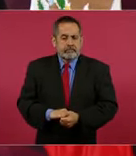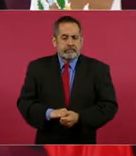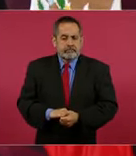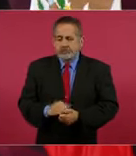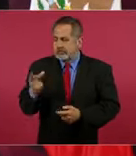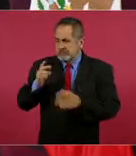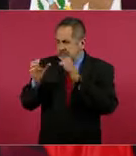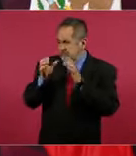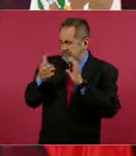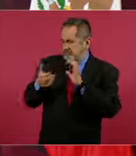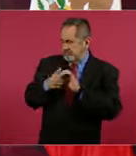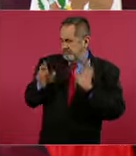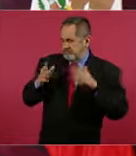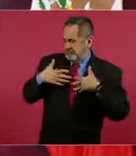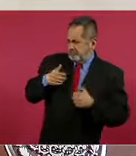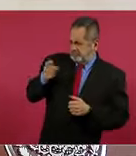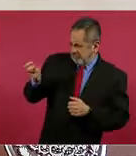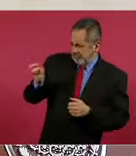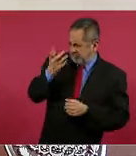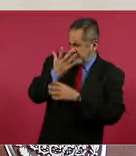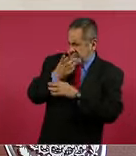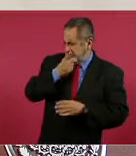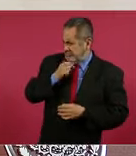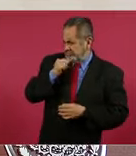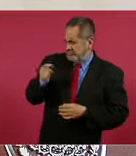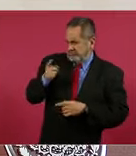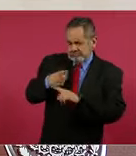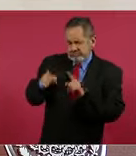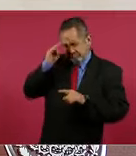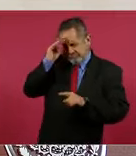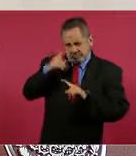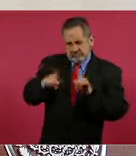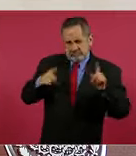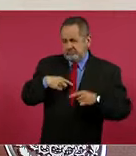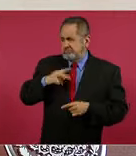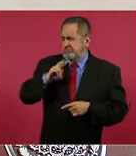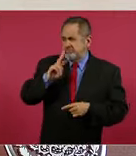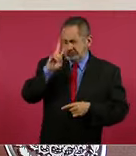entendido, o sea, que él no había entendido, o que entendió mal.